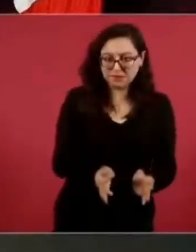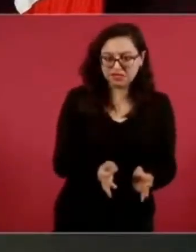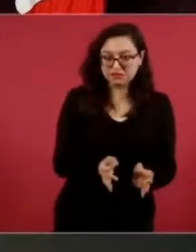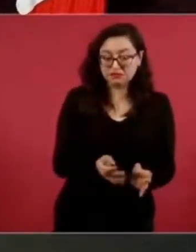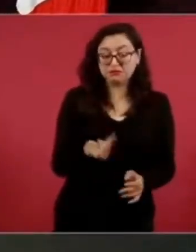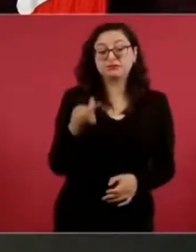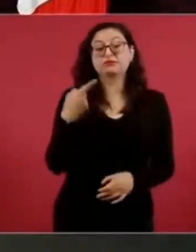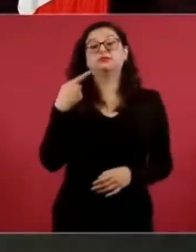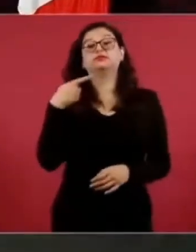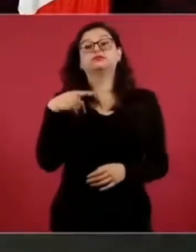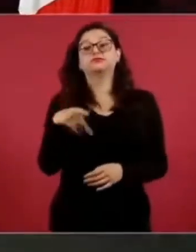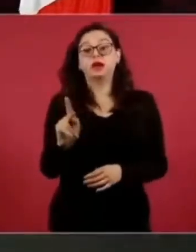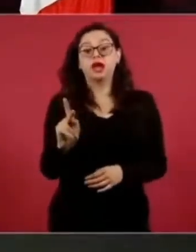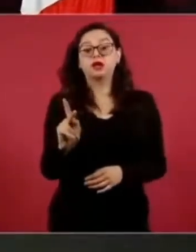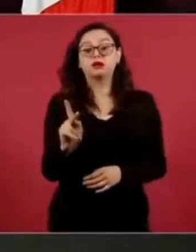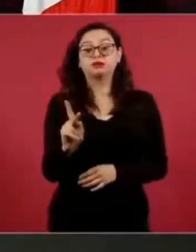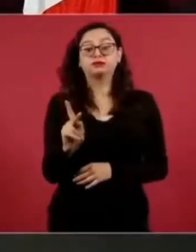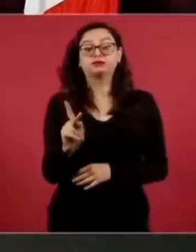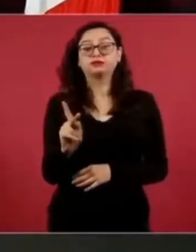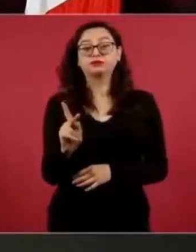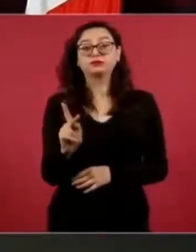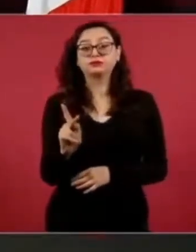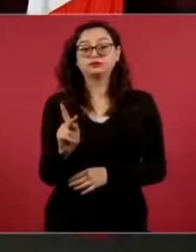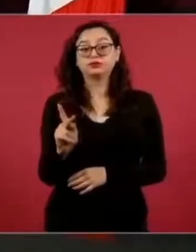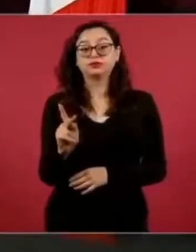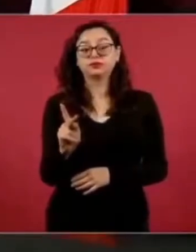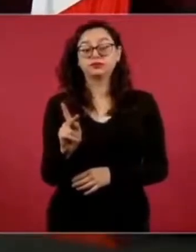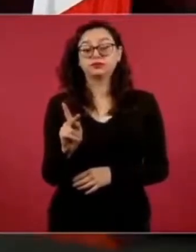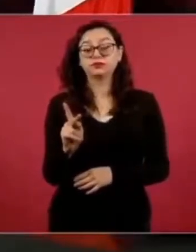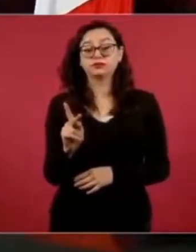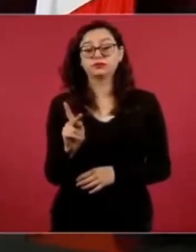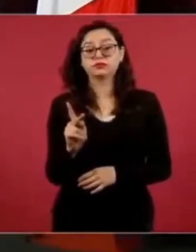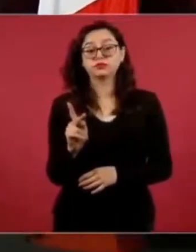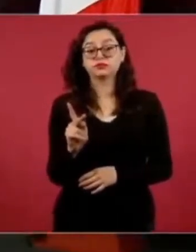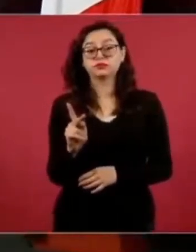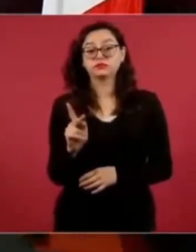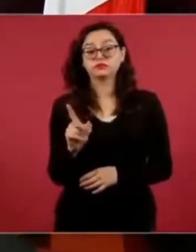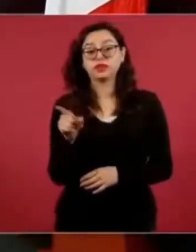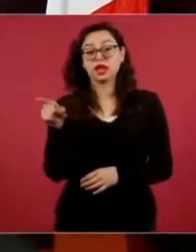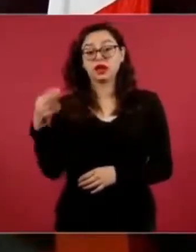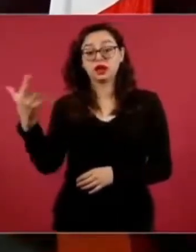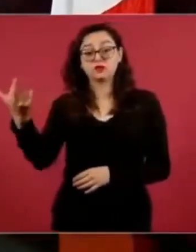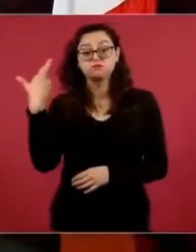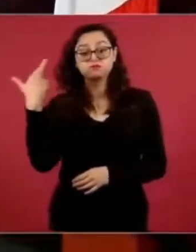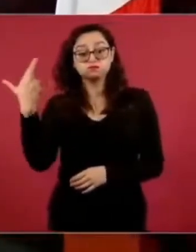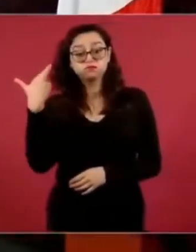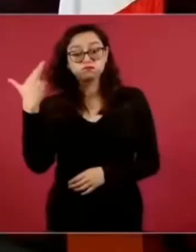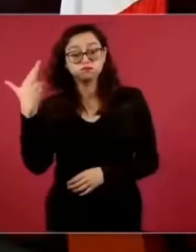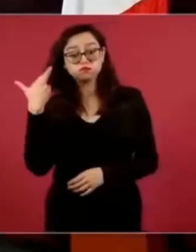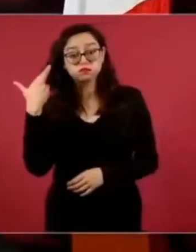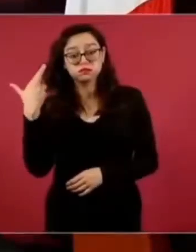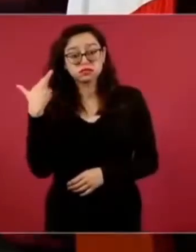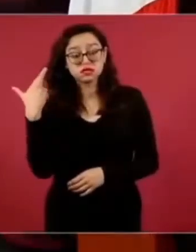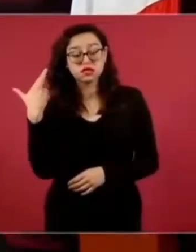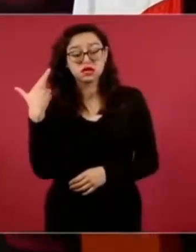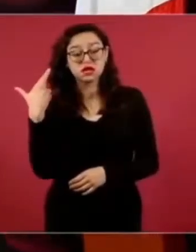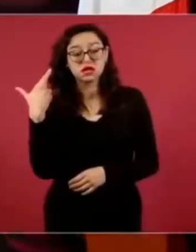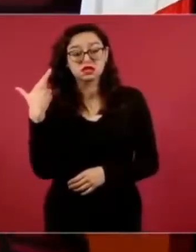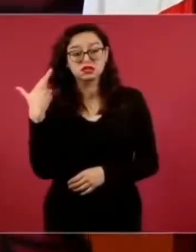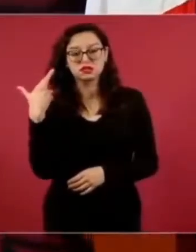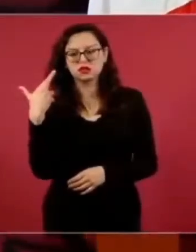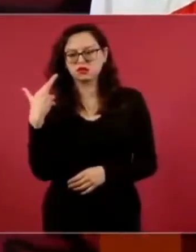de